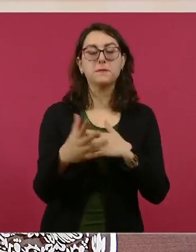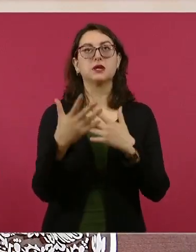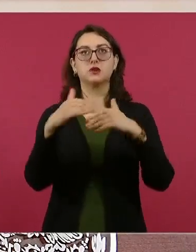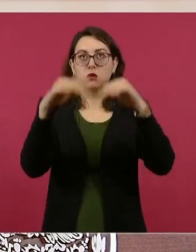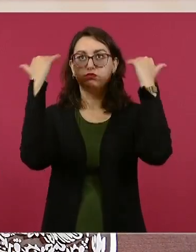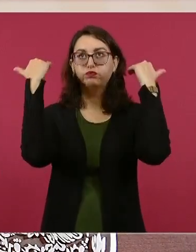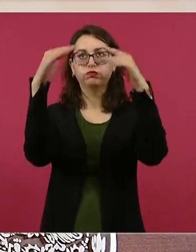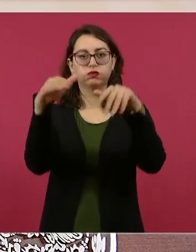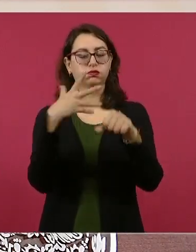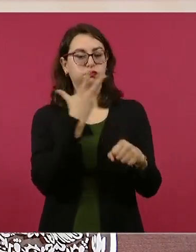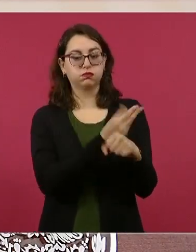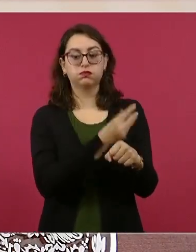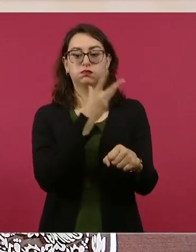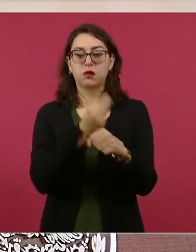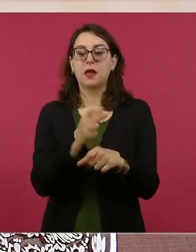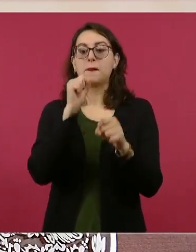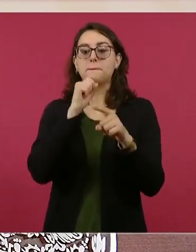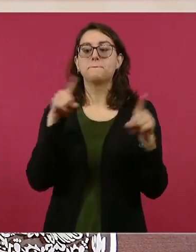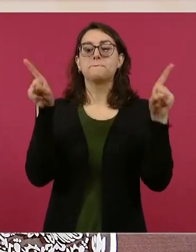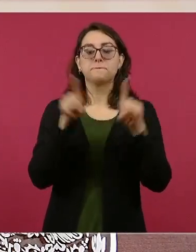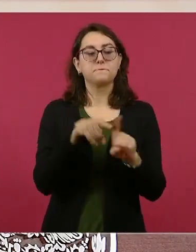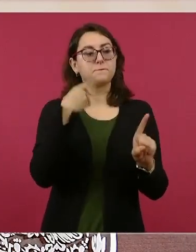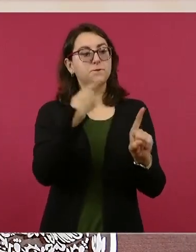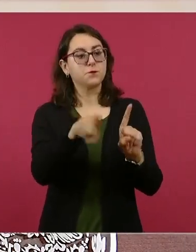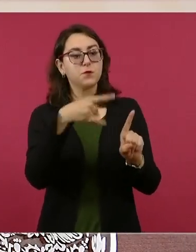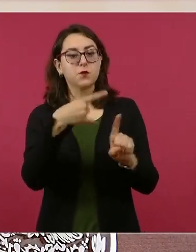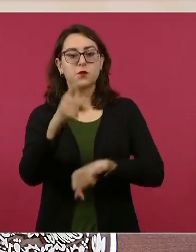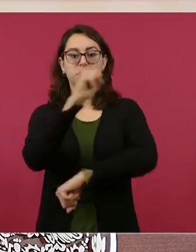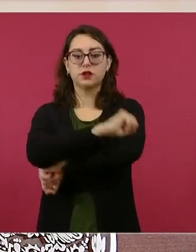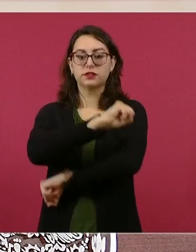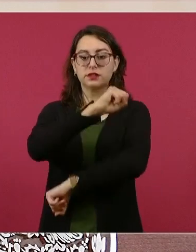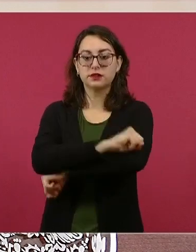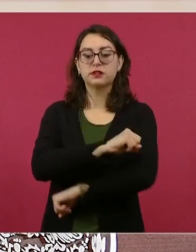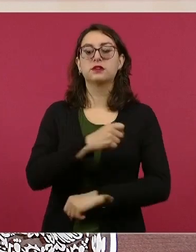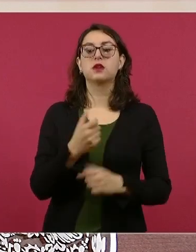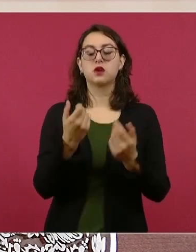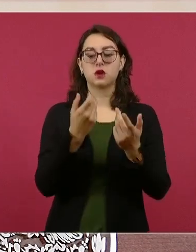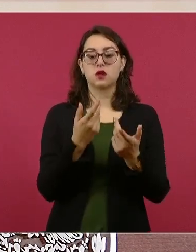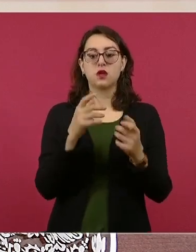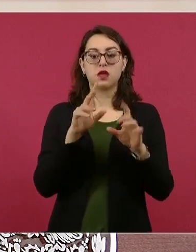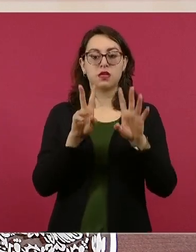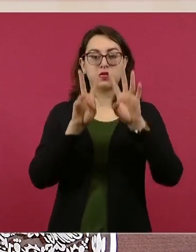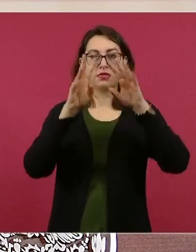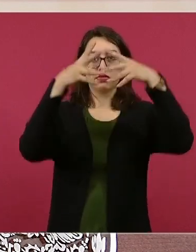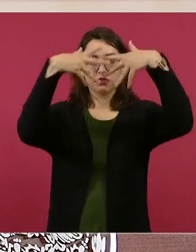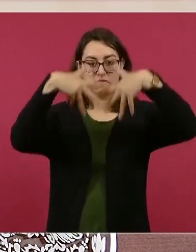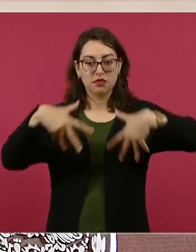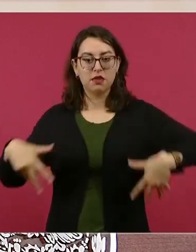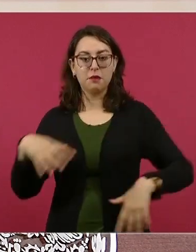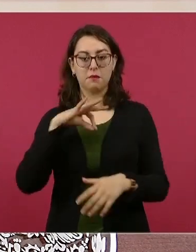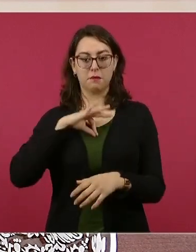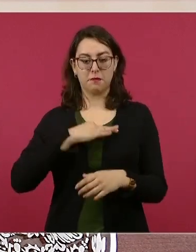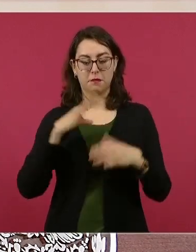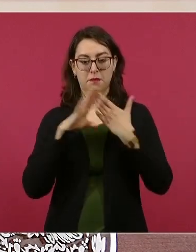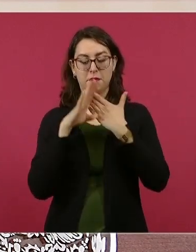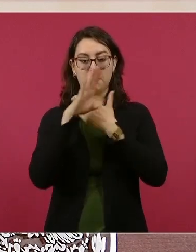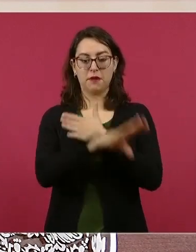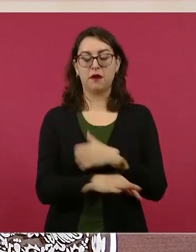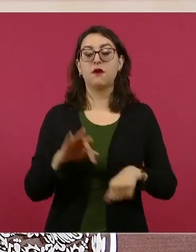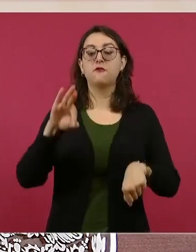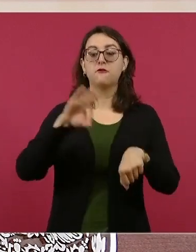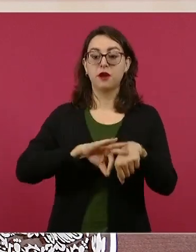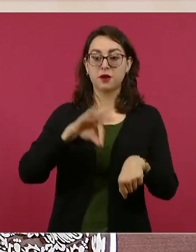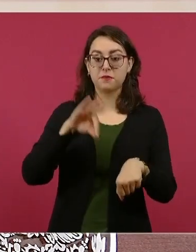plafones, reparación de cancelerías, puertas, señalética, instalación de cortinas antibacterianas, ampliación de áreas de farmacia y